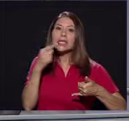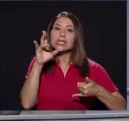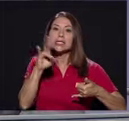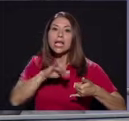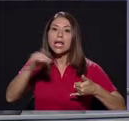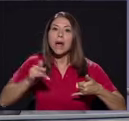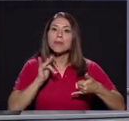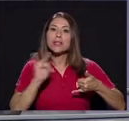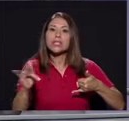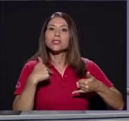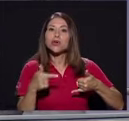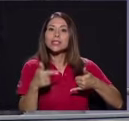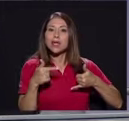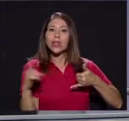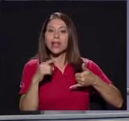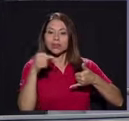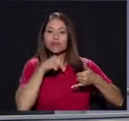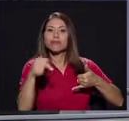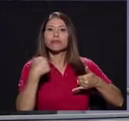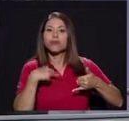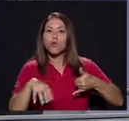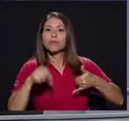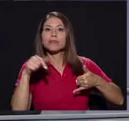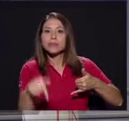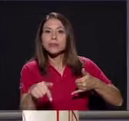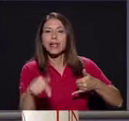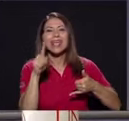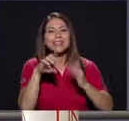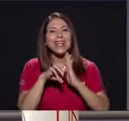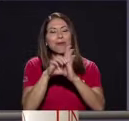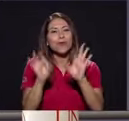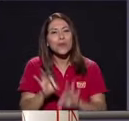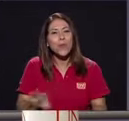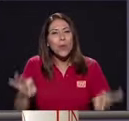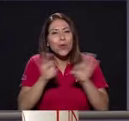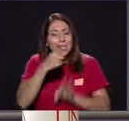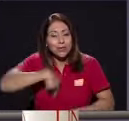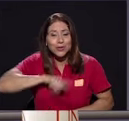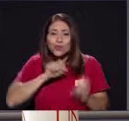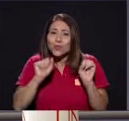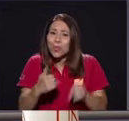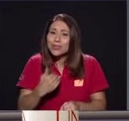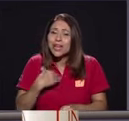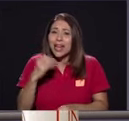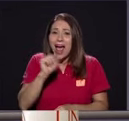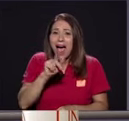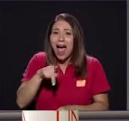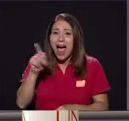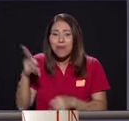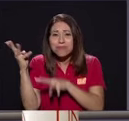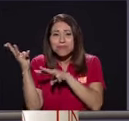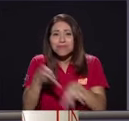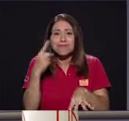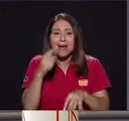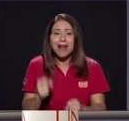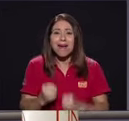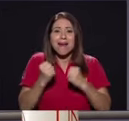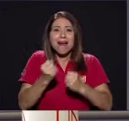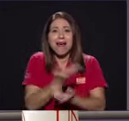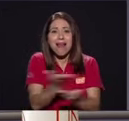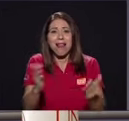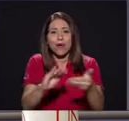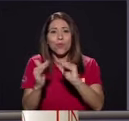derecho también a estar en esas camas. Eso es un ejemplo importante de cómo nosotros podemos tener aplicaciones colaborativas que empoderen a la comunidad.